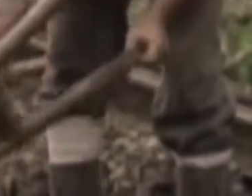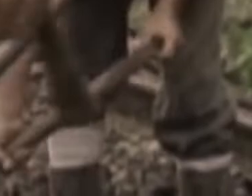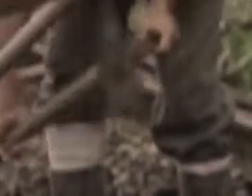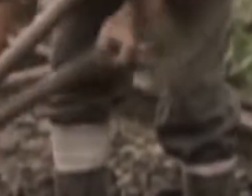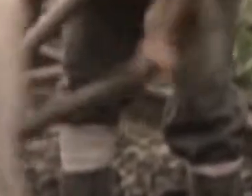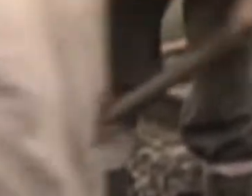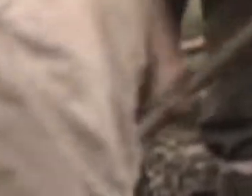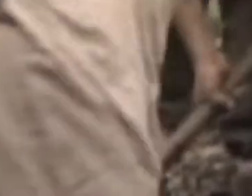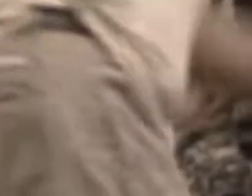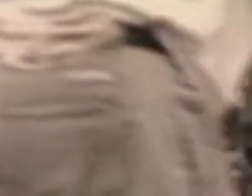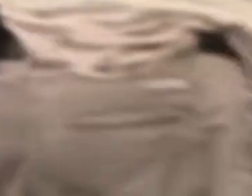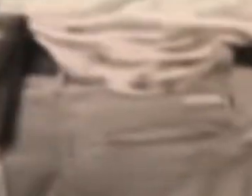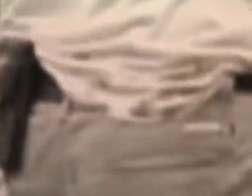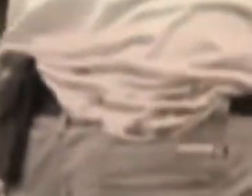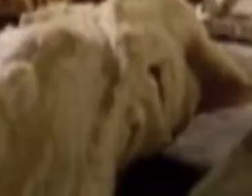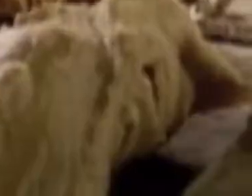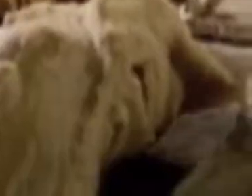de empleo.